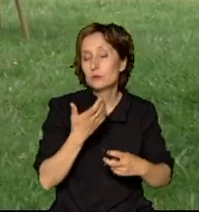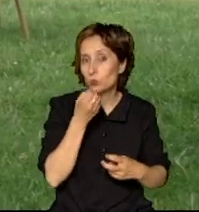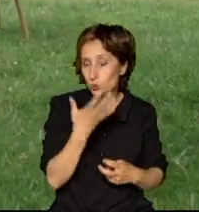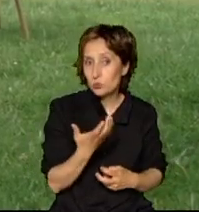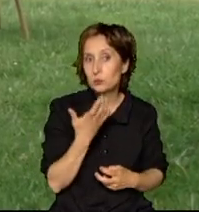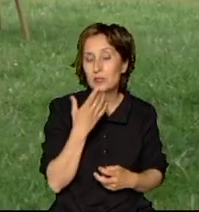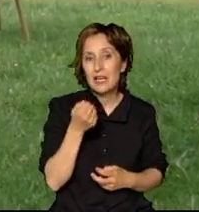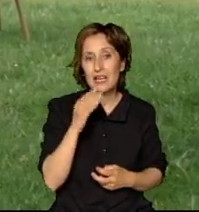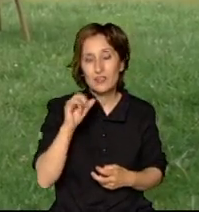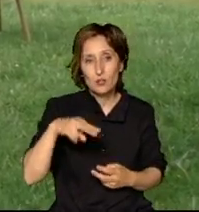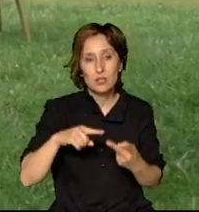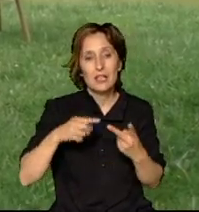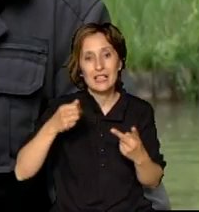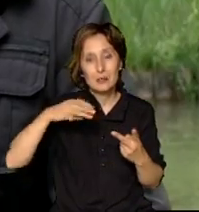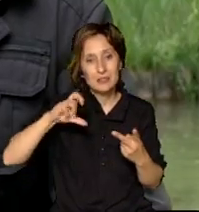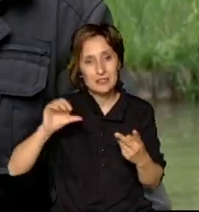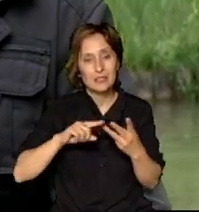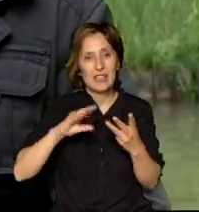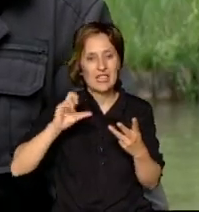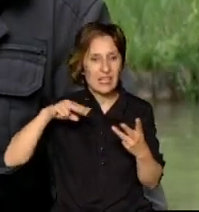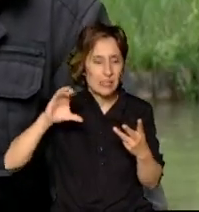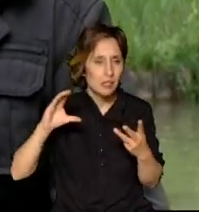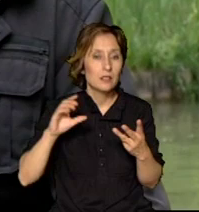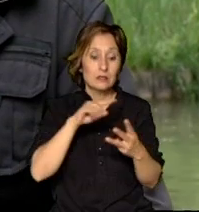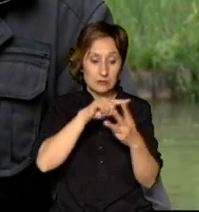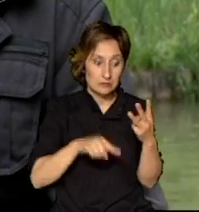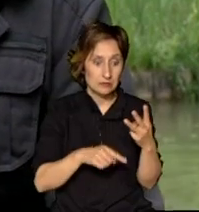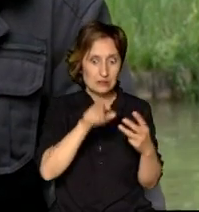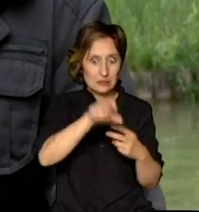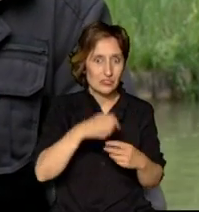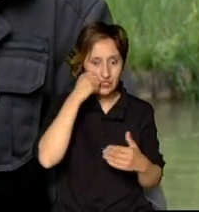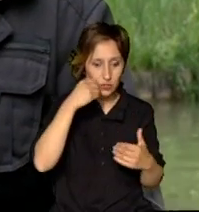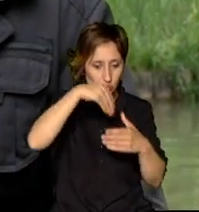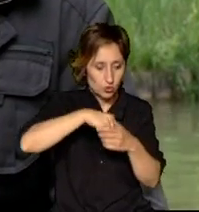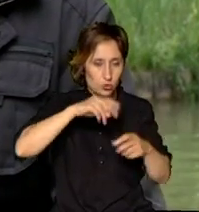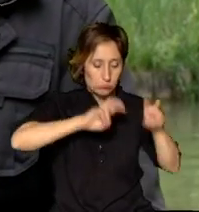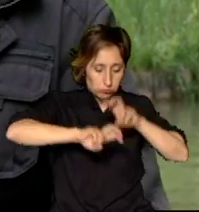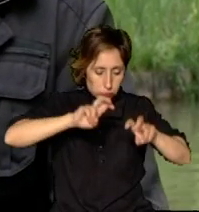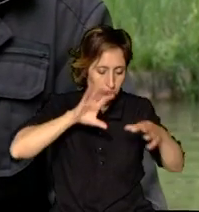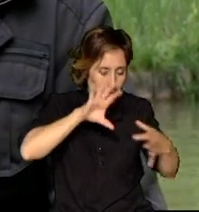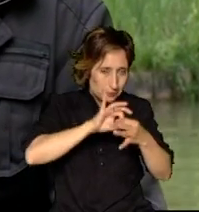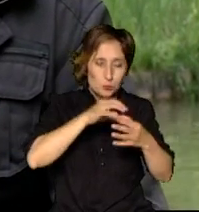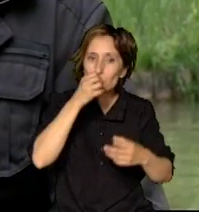ser Acciona, Gamesa, CENER. Bueno, pues ahí los físicos encajan y encajan muy bien y además esto está